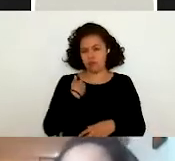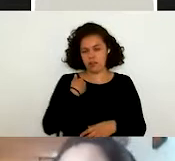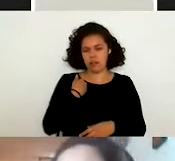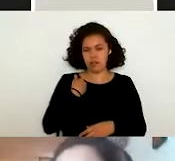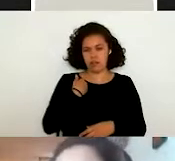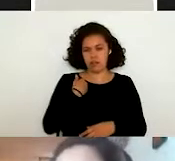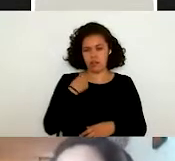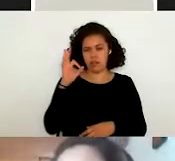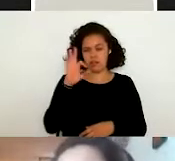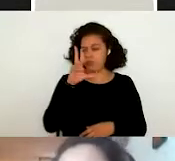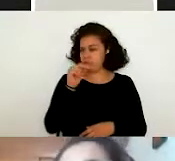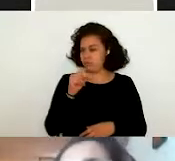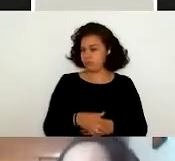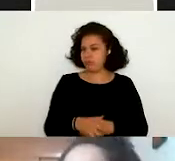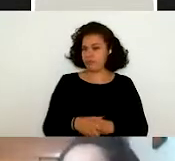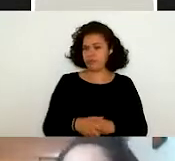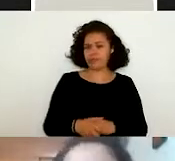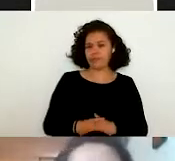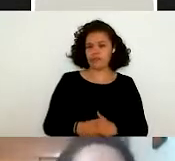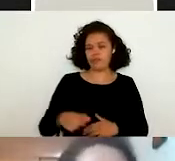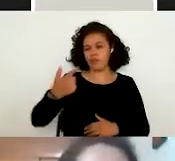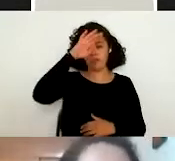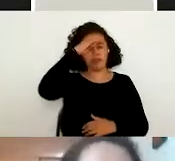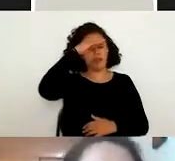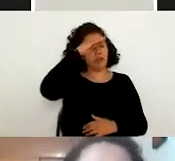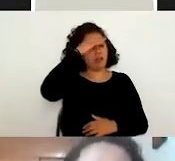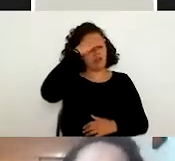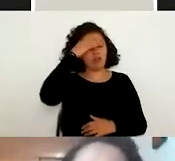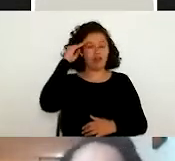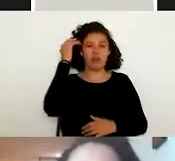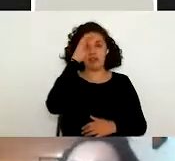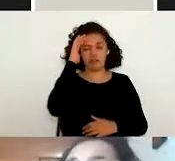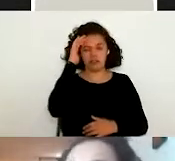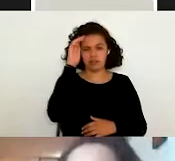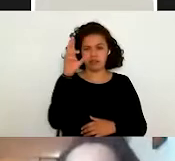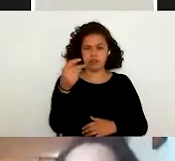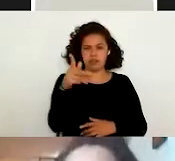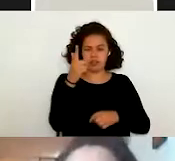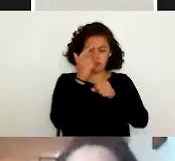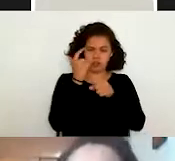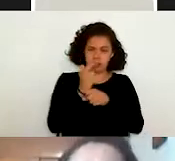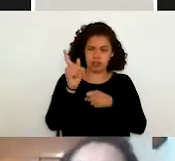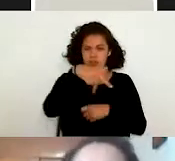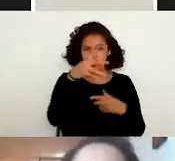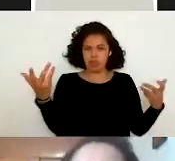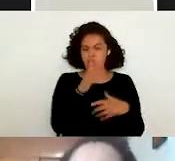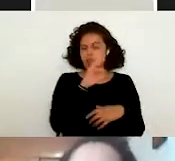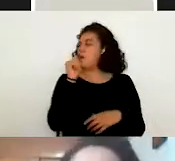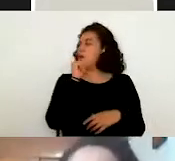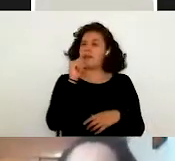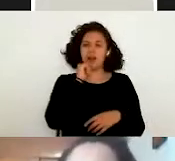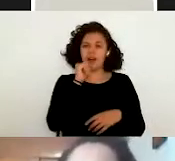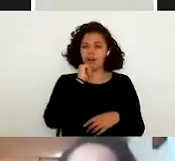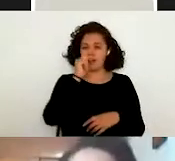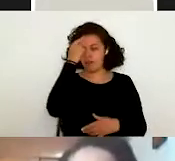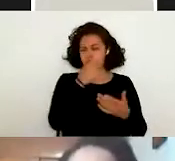así, si no conocen si en su institución hay un diagnóstico, si ustedes no han realizado, si creen que